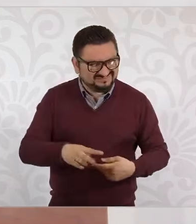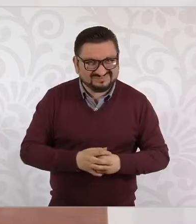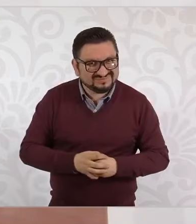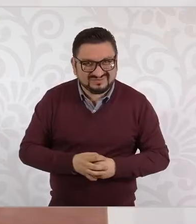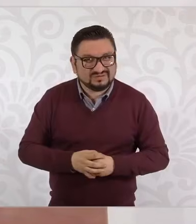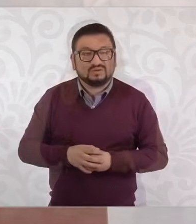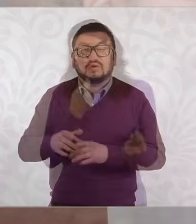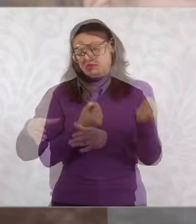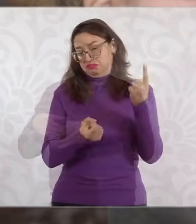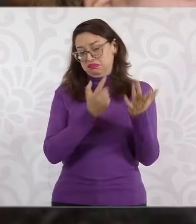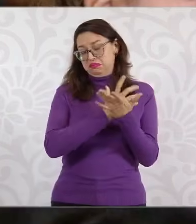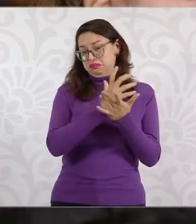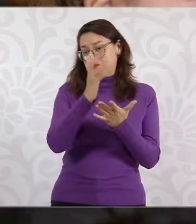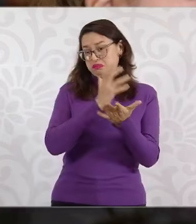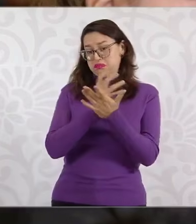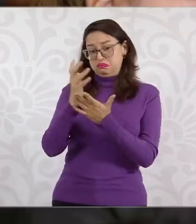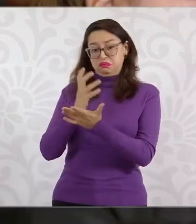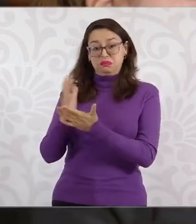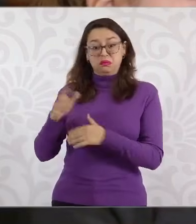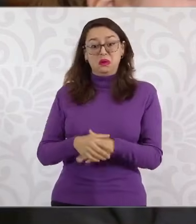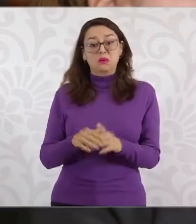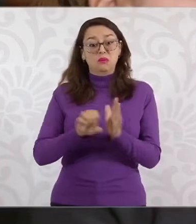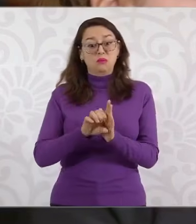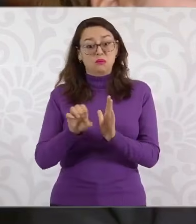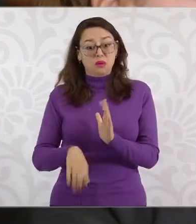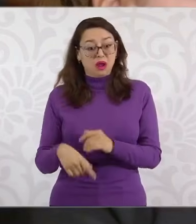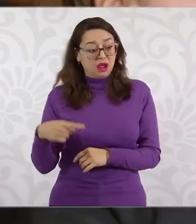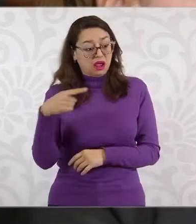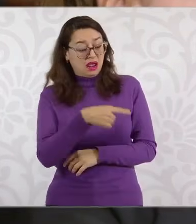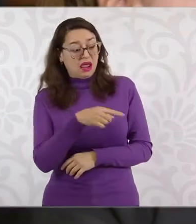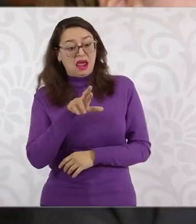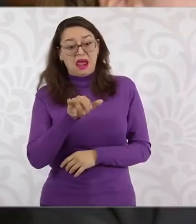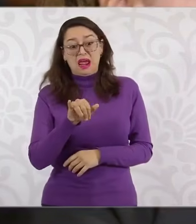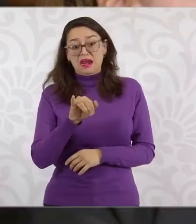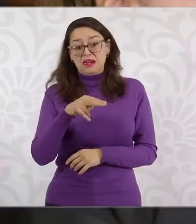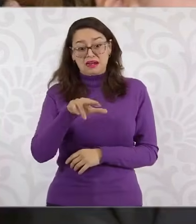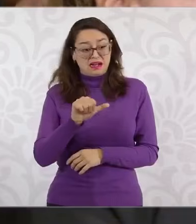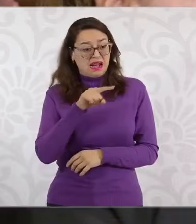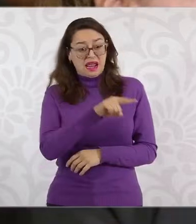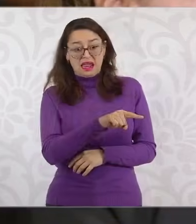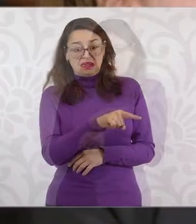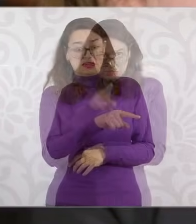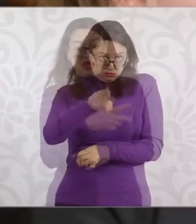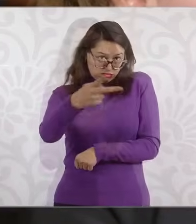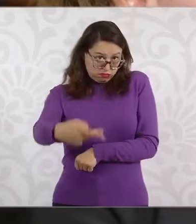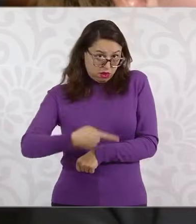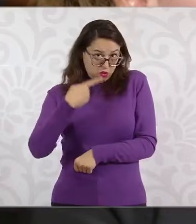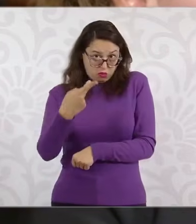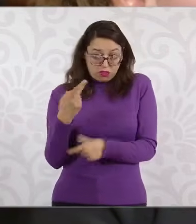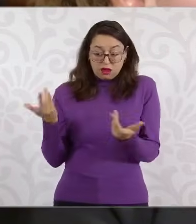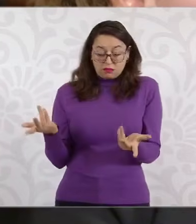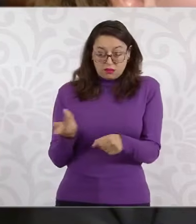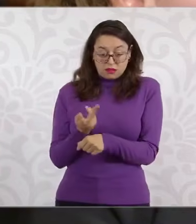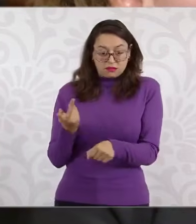haciendo un uso de esa agua. A la compañera Reina Edel la acosaron muchísimo solo por el hecho de comer, por ejemplo. ¿De por qué a